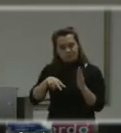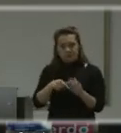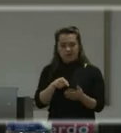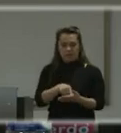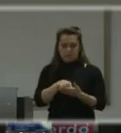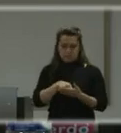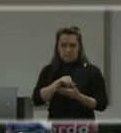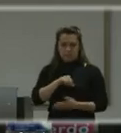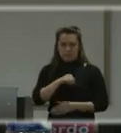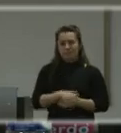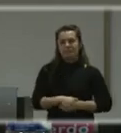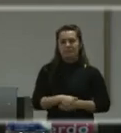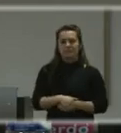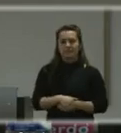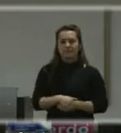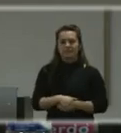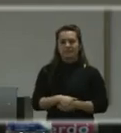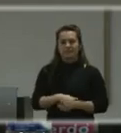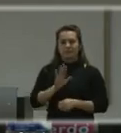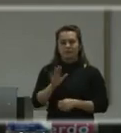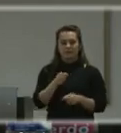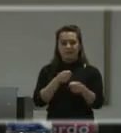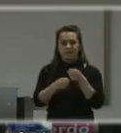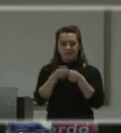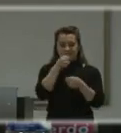tengan. Sobre las entrevistas